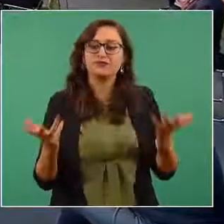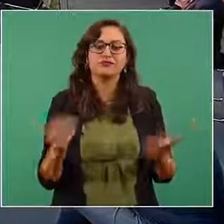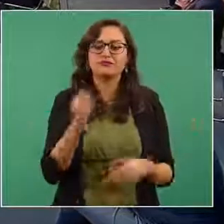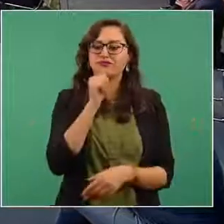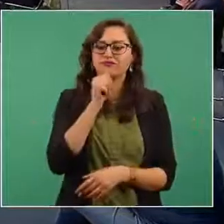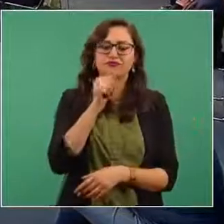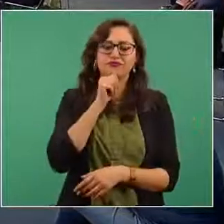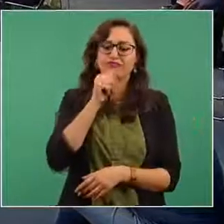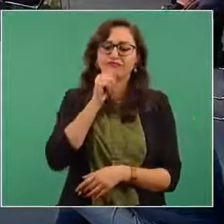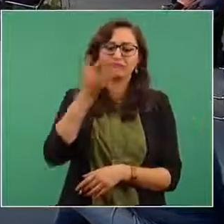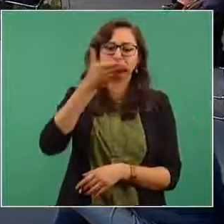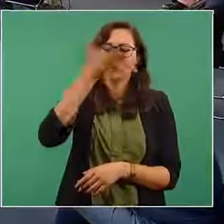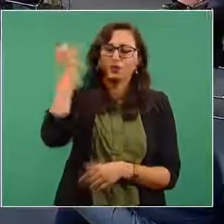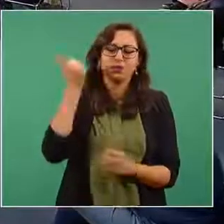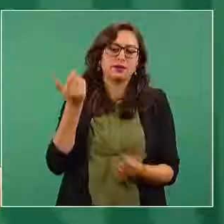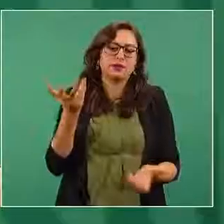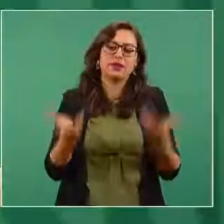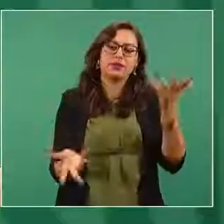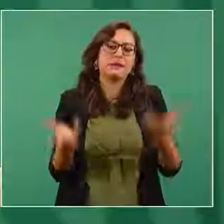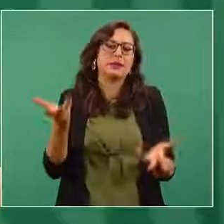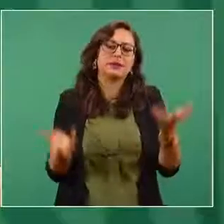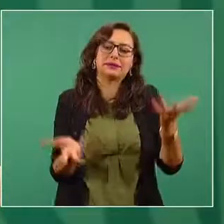no. No se sabe. Correcto. Dependiendo de